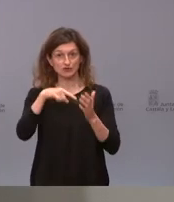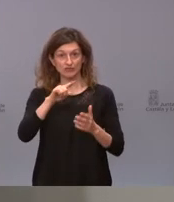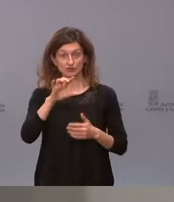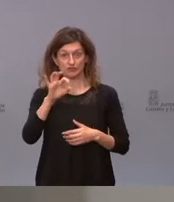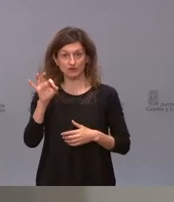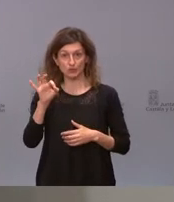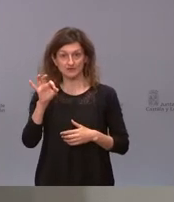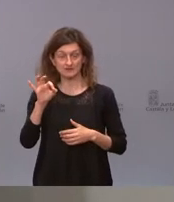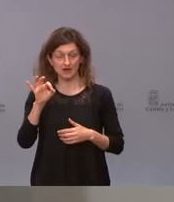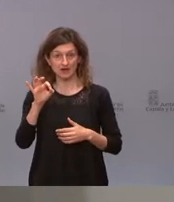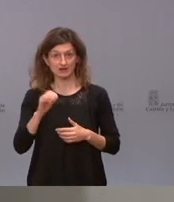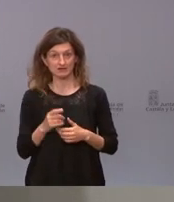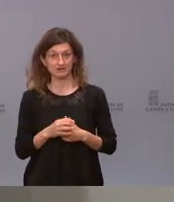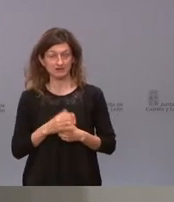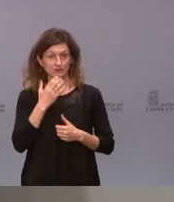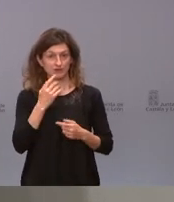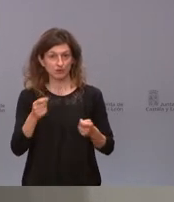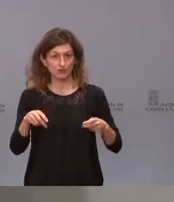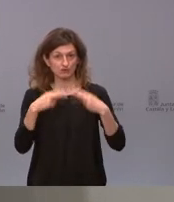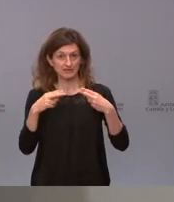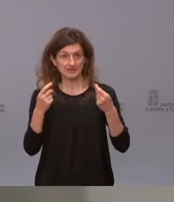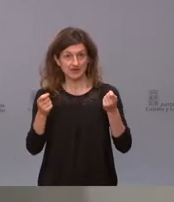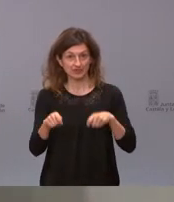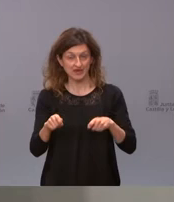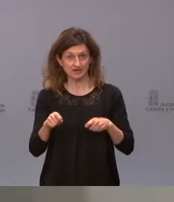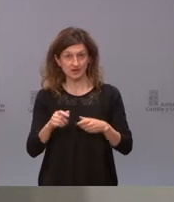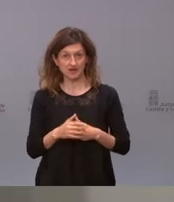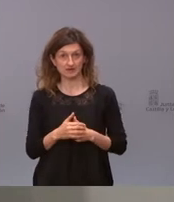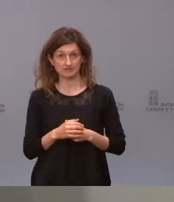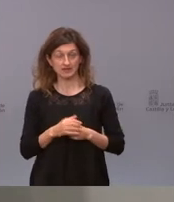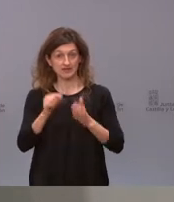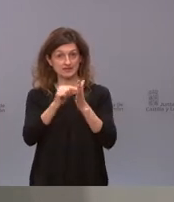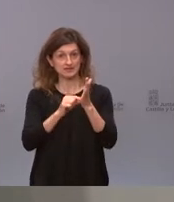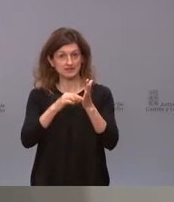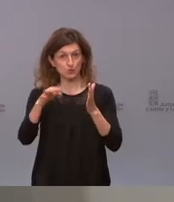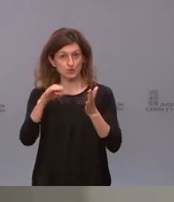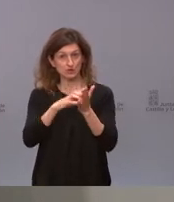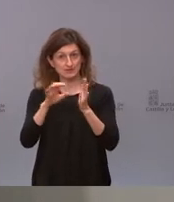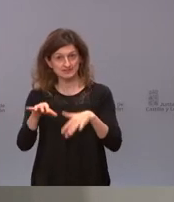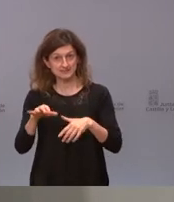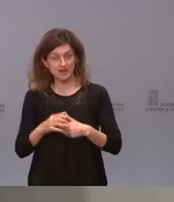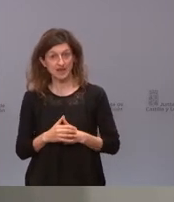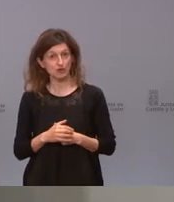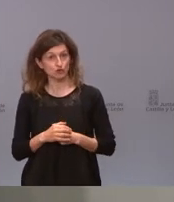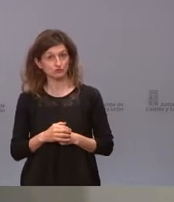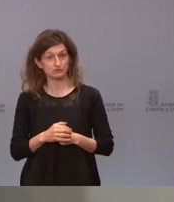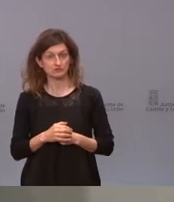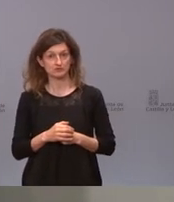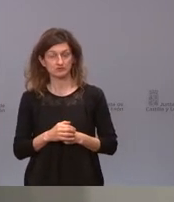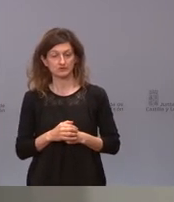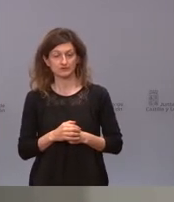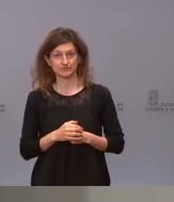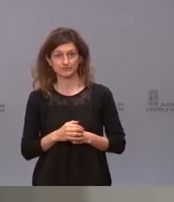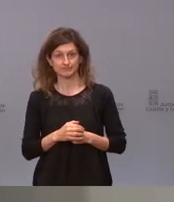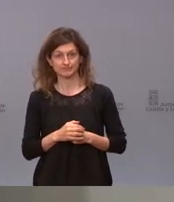que de cerrar la hostelería cuando se registra 150 casos por cada 100.000 habitantes y si es así si después de